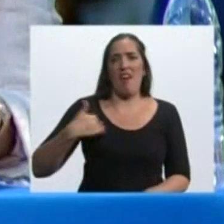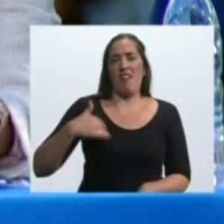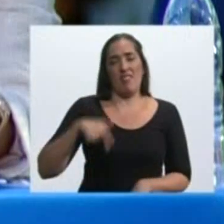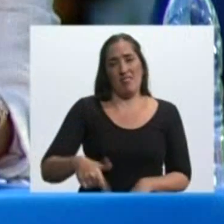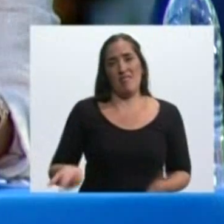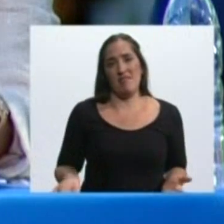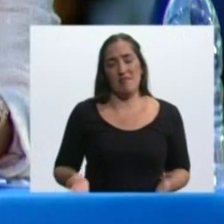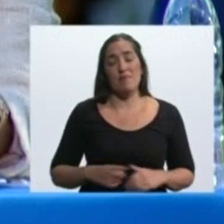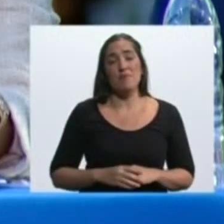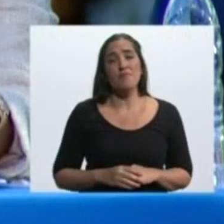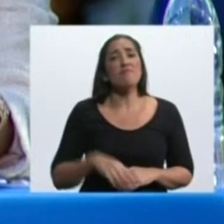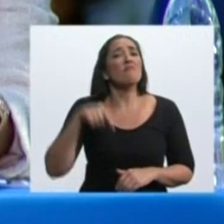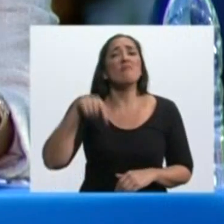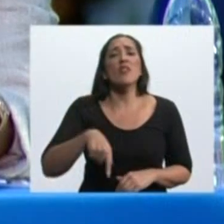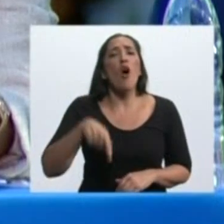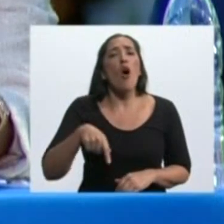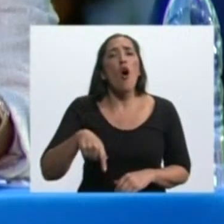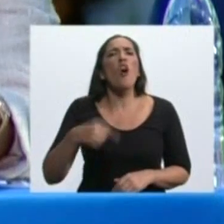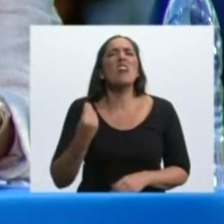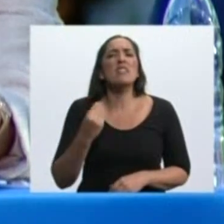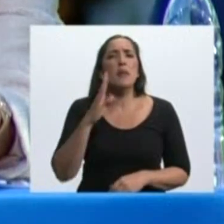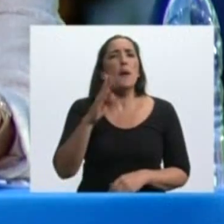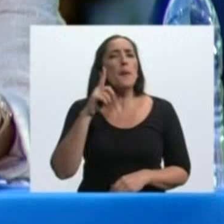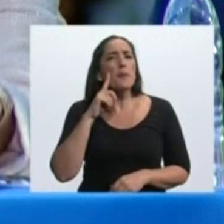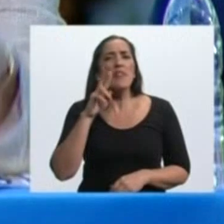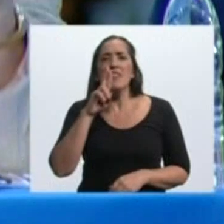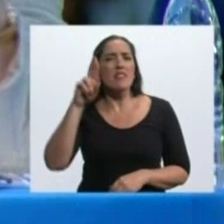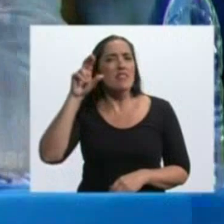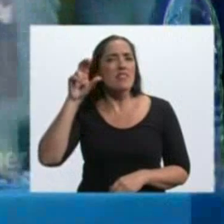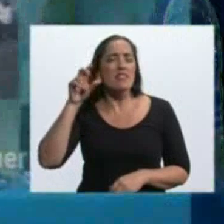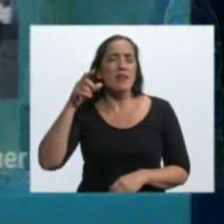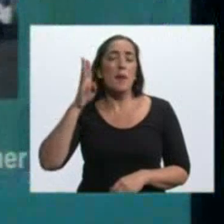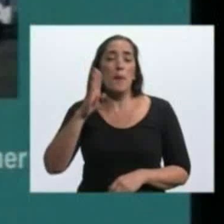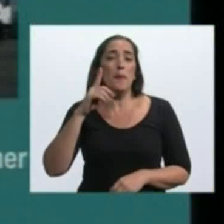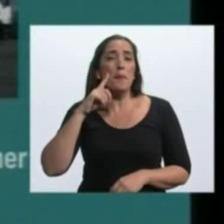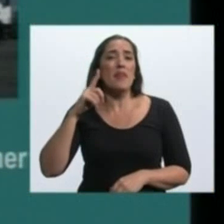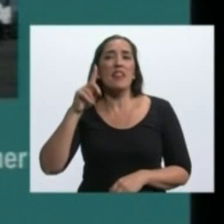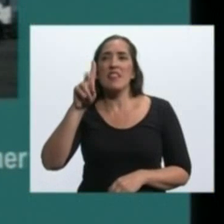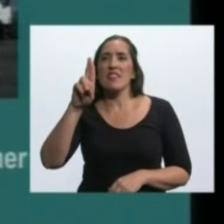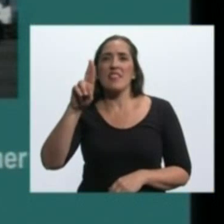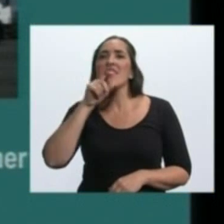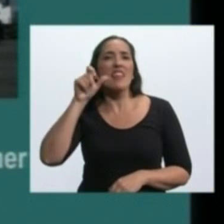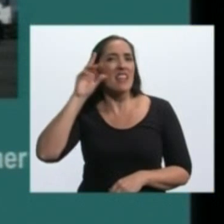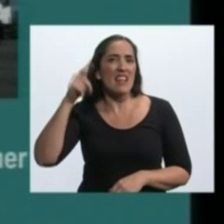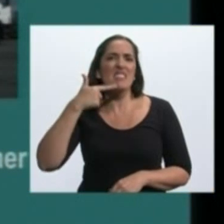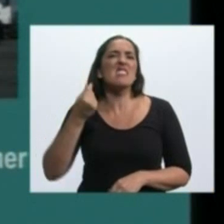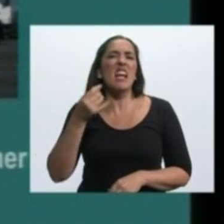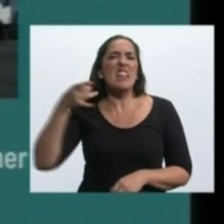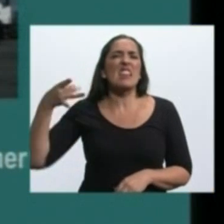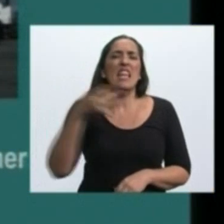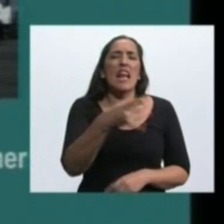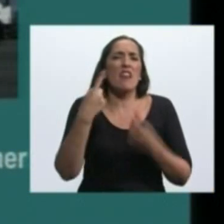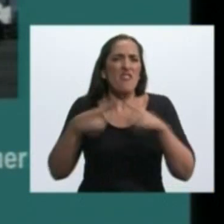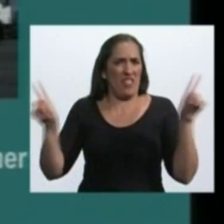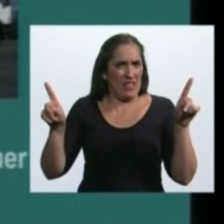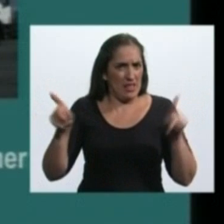esto que estamos haciendo hoy con los bitrenes, ¿qué son los bitrenes? Los bitrenes no son trenes como estos. En realidad es